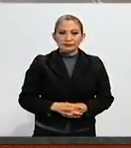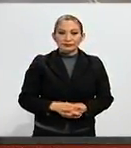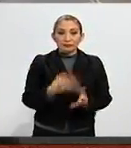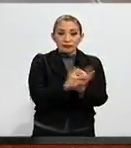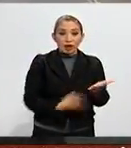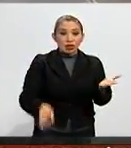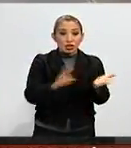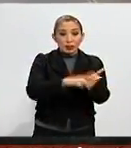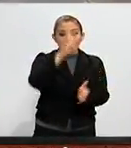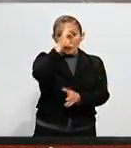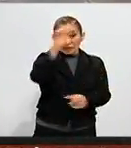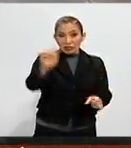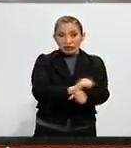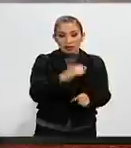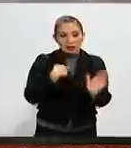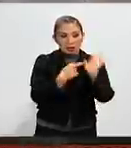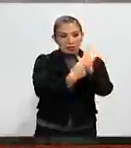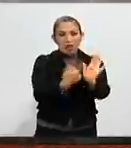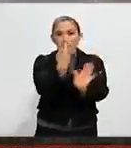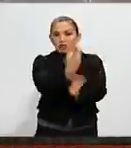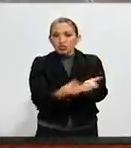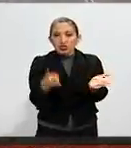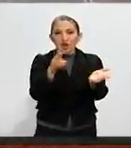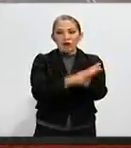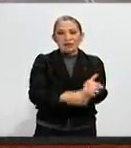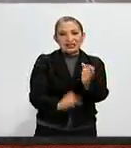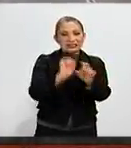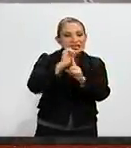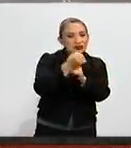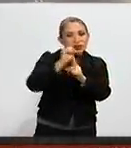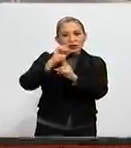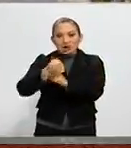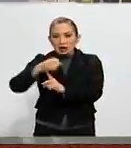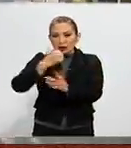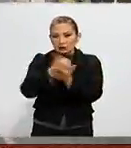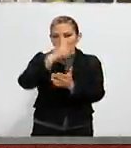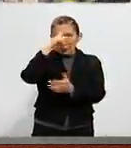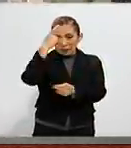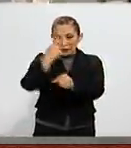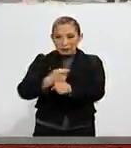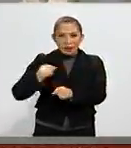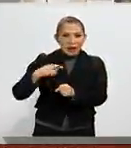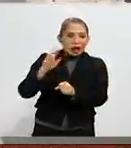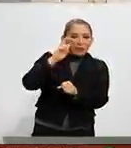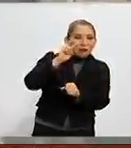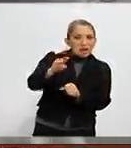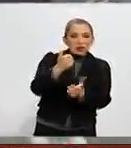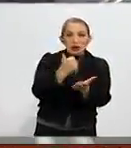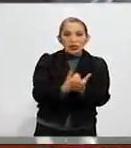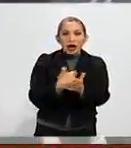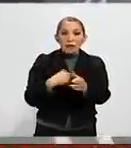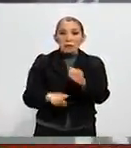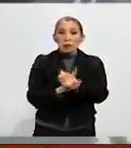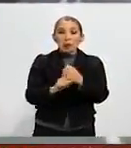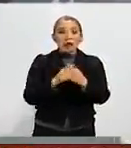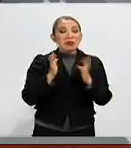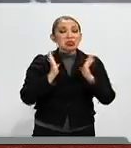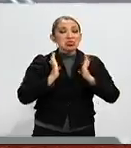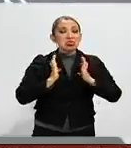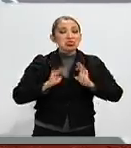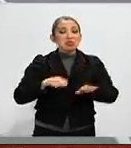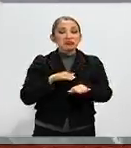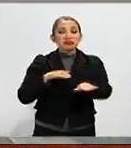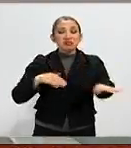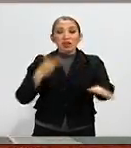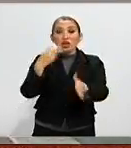El doble hoy no circula nos mostró dos caras de la Ciudad de México. La primera, la de una capital sin caos vial. 2 millones